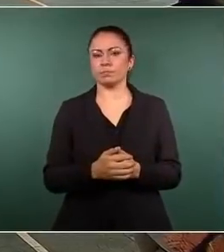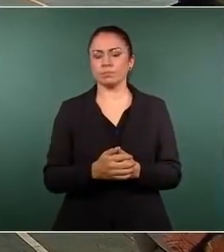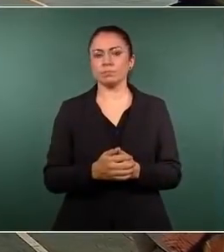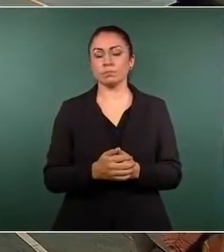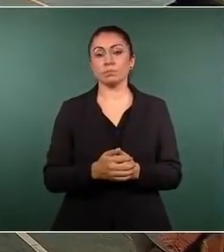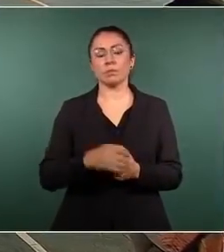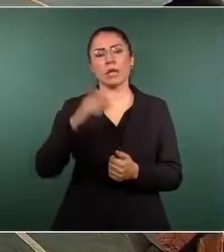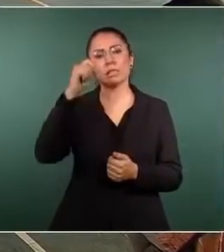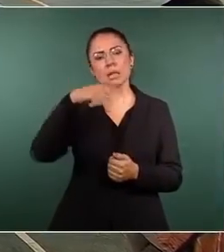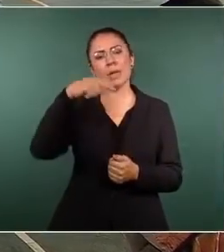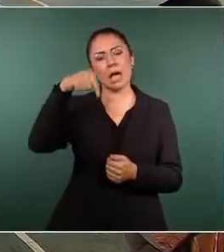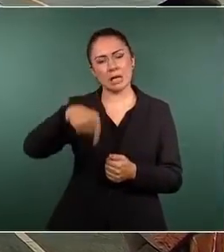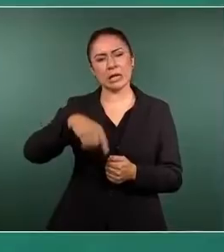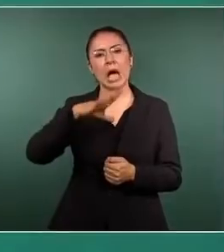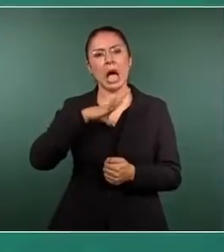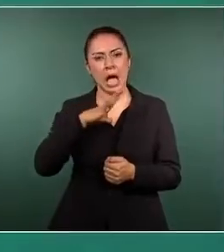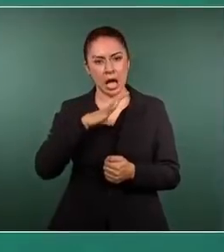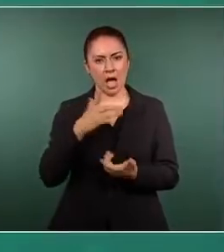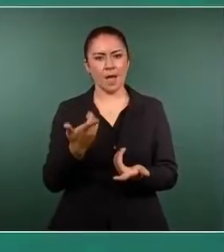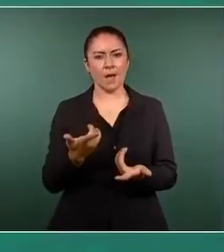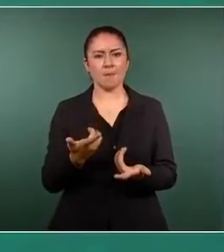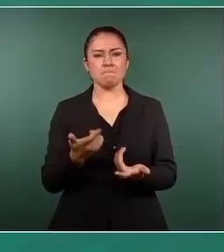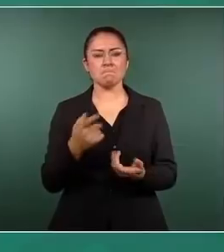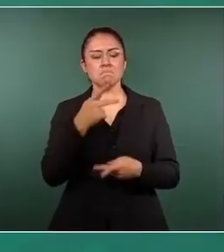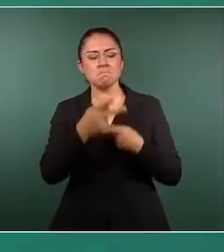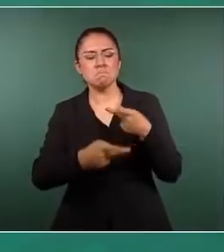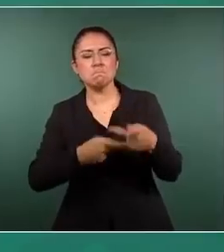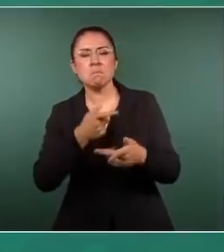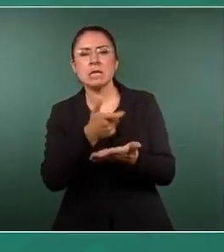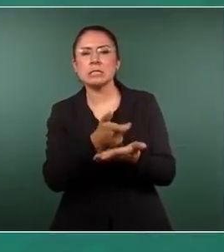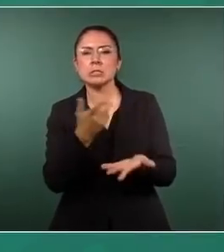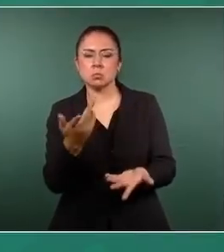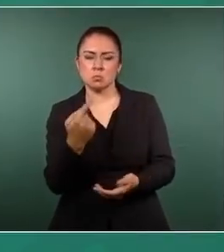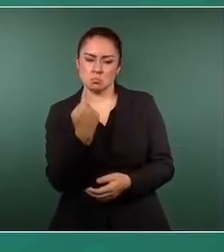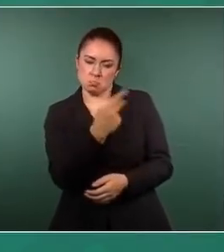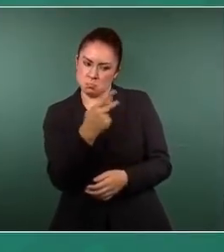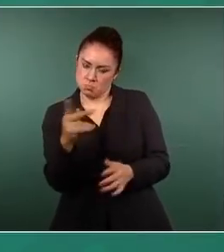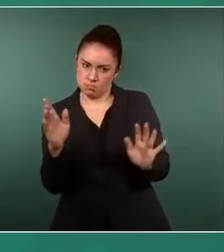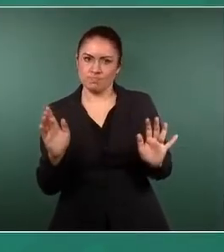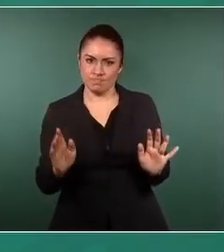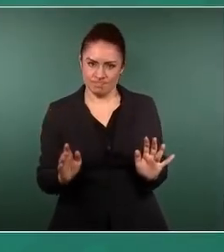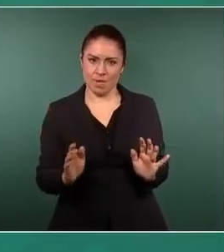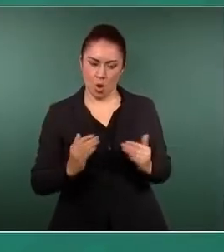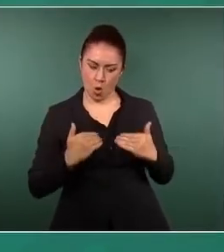han entregado créditos a la palabra